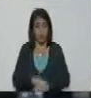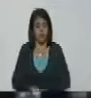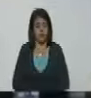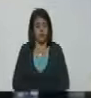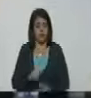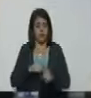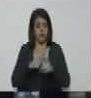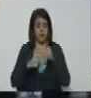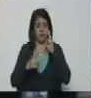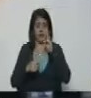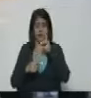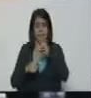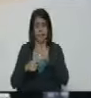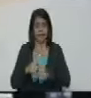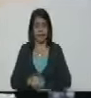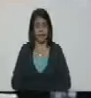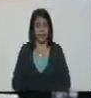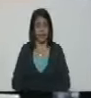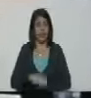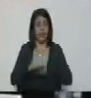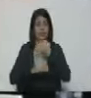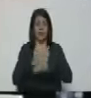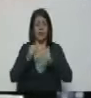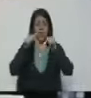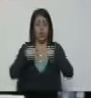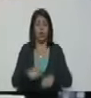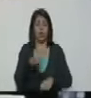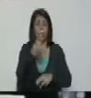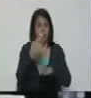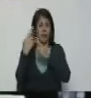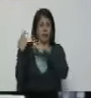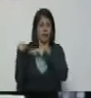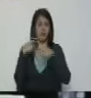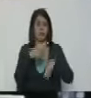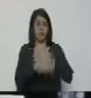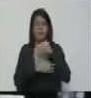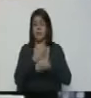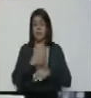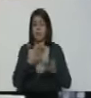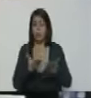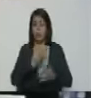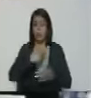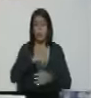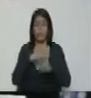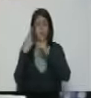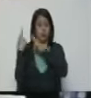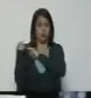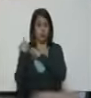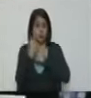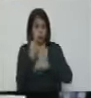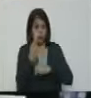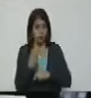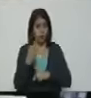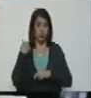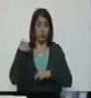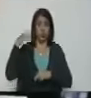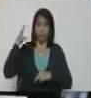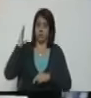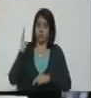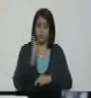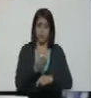Entonces vean lo siguiente. ¿Qué hacemos con estos irresponsables? ¿Qué hacemos con los irresponsables? Yo